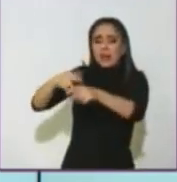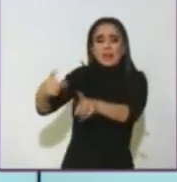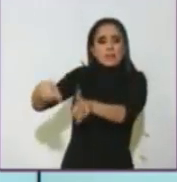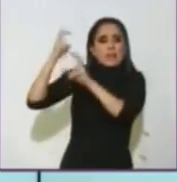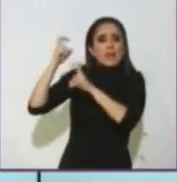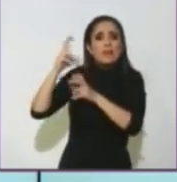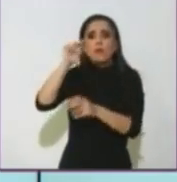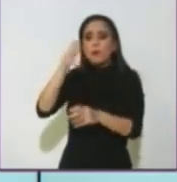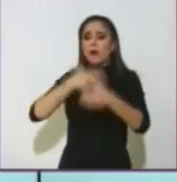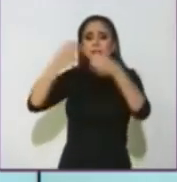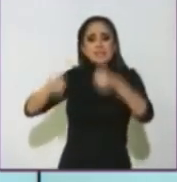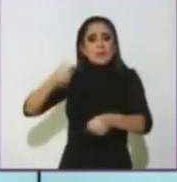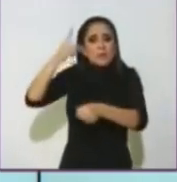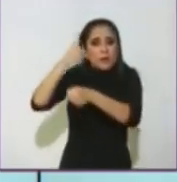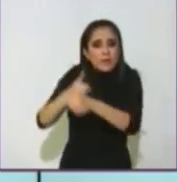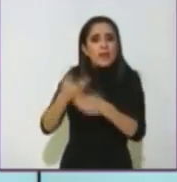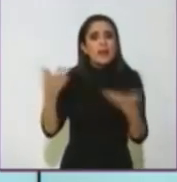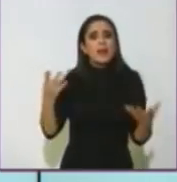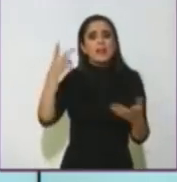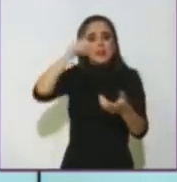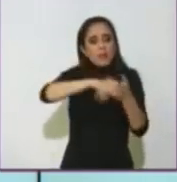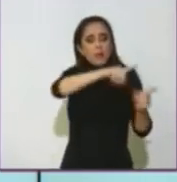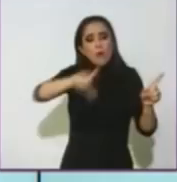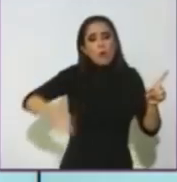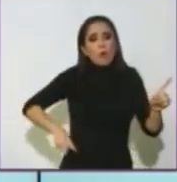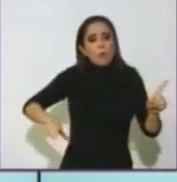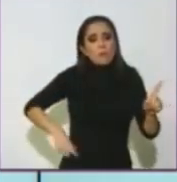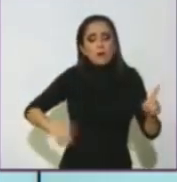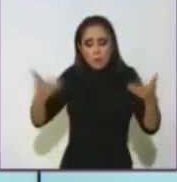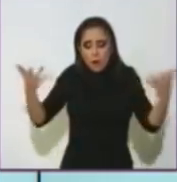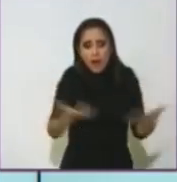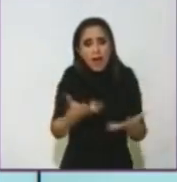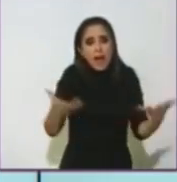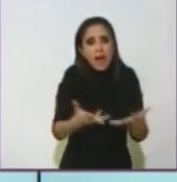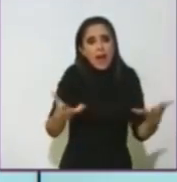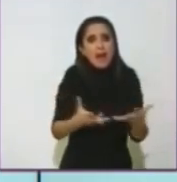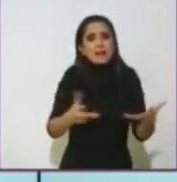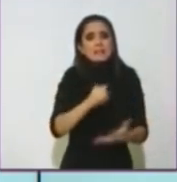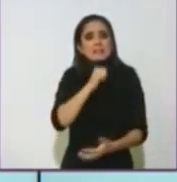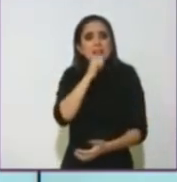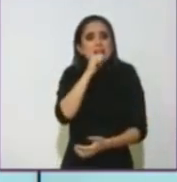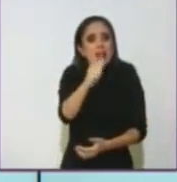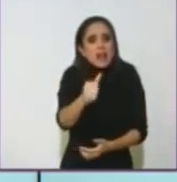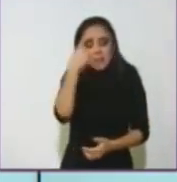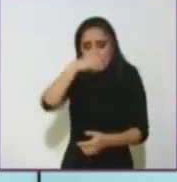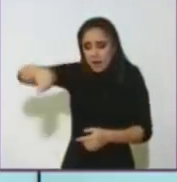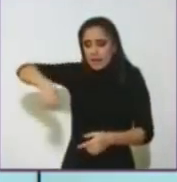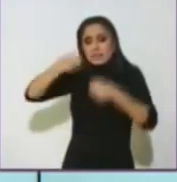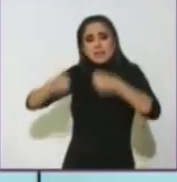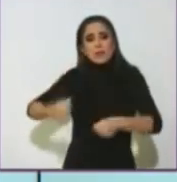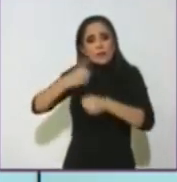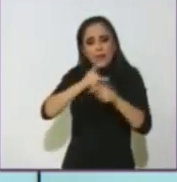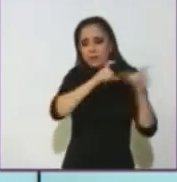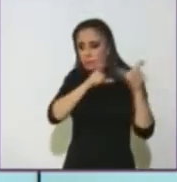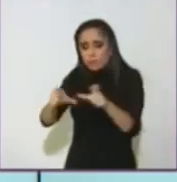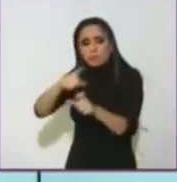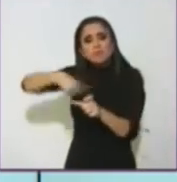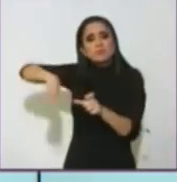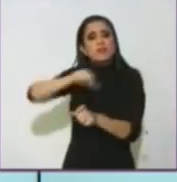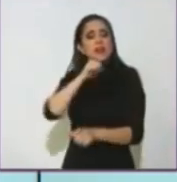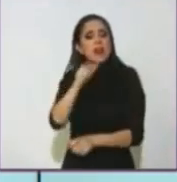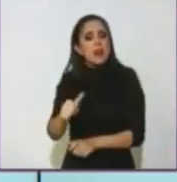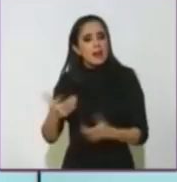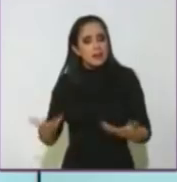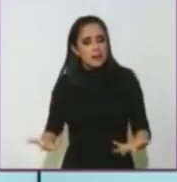donde no han tenido la capacidad los gobiernos hasta este momento para darnos seguridad a todos los ciudadanos que vivimos en la ciudad de mexico